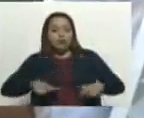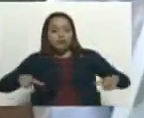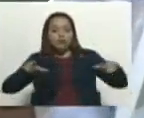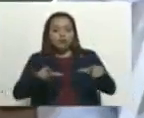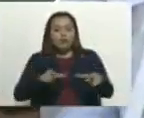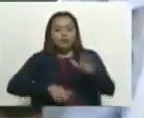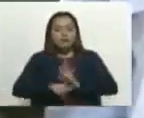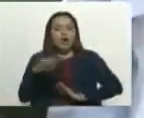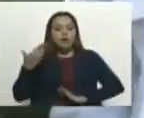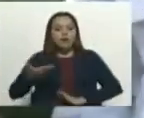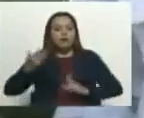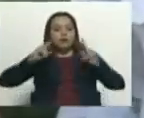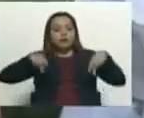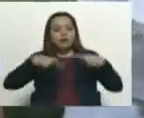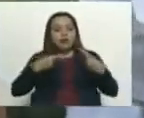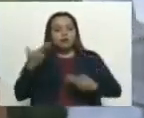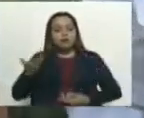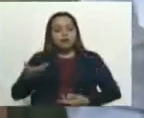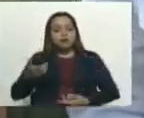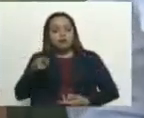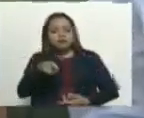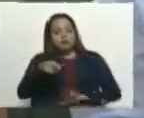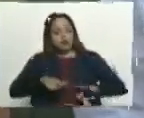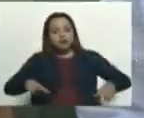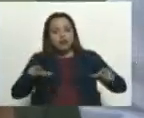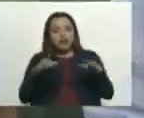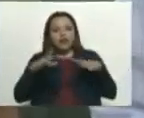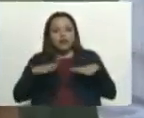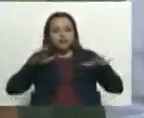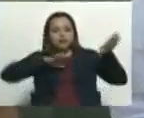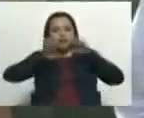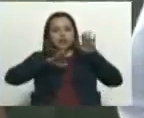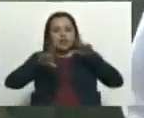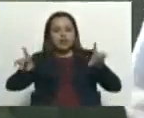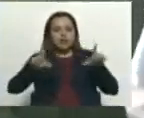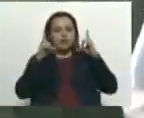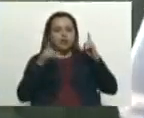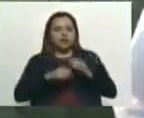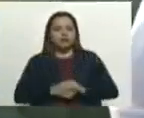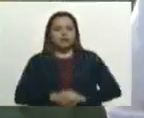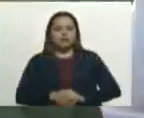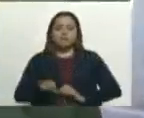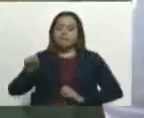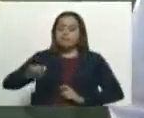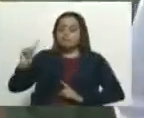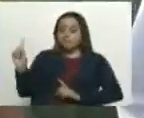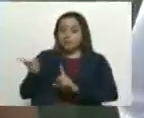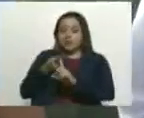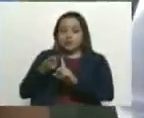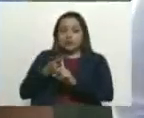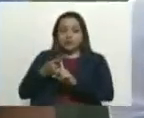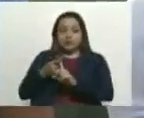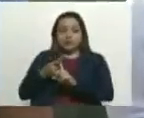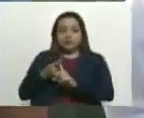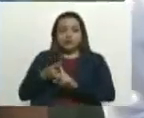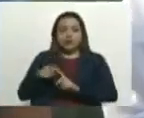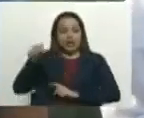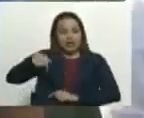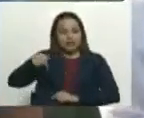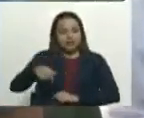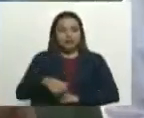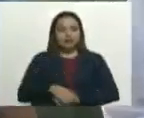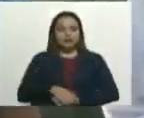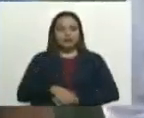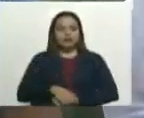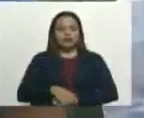en este importante complejo vacacional y turístico del estado de La Guaira. Bueno, lo primero que debemos destacar es que este ha